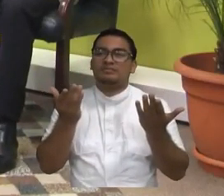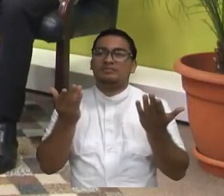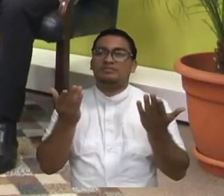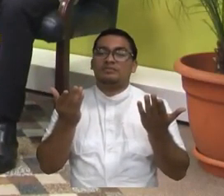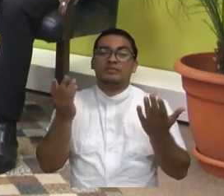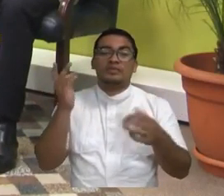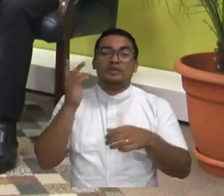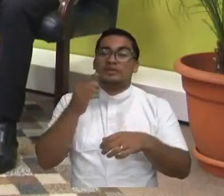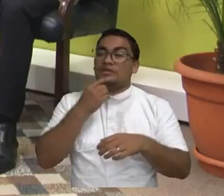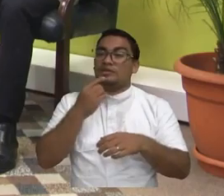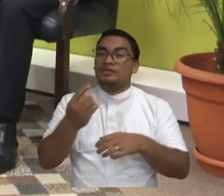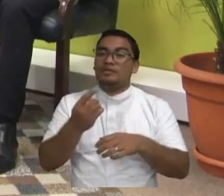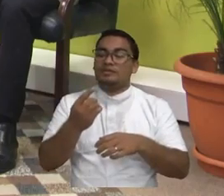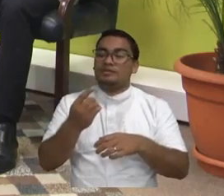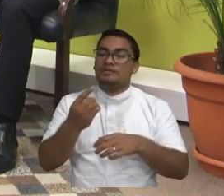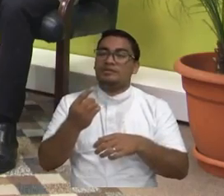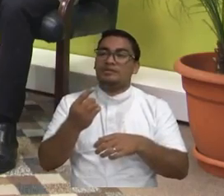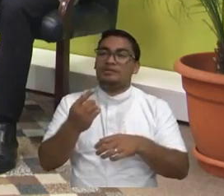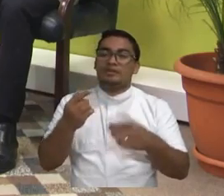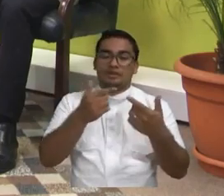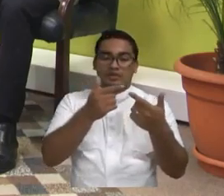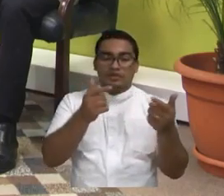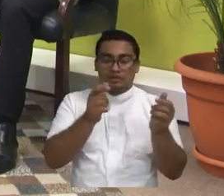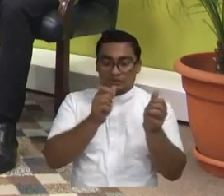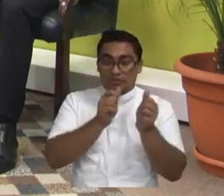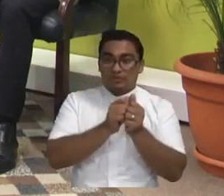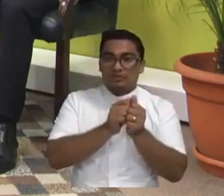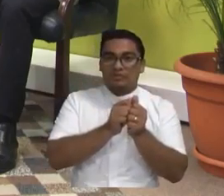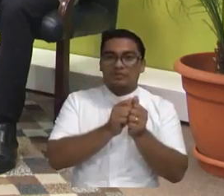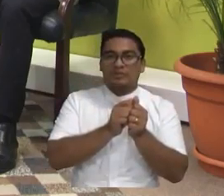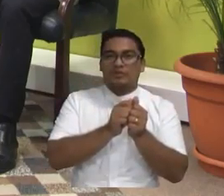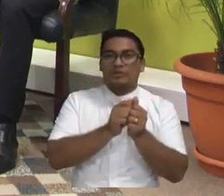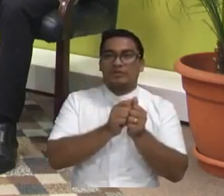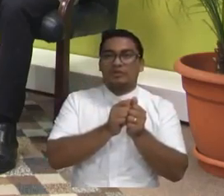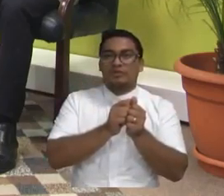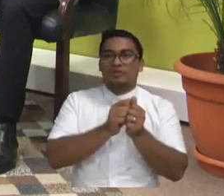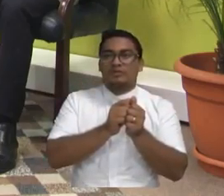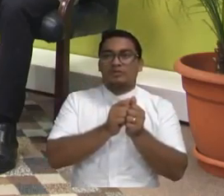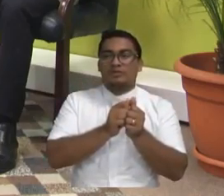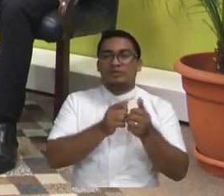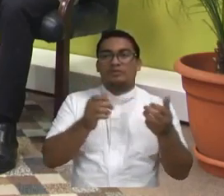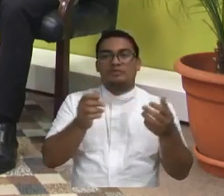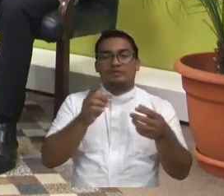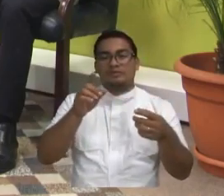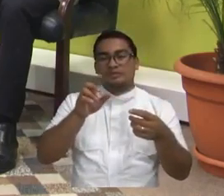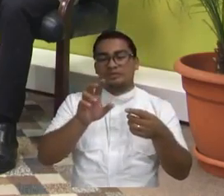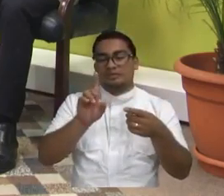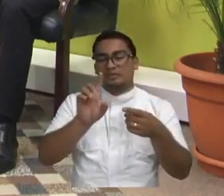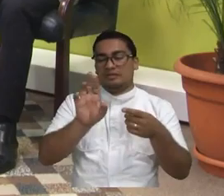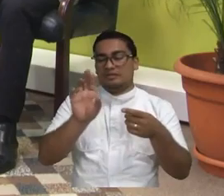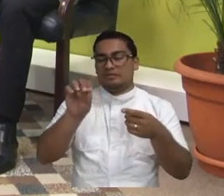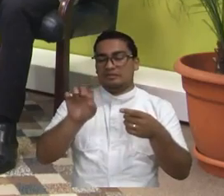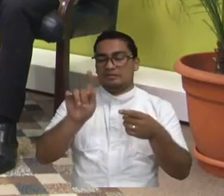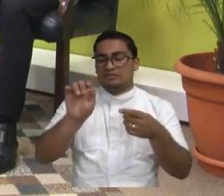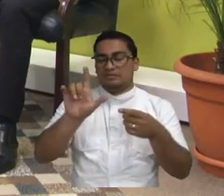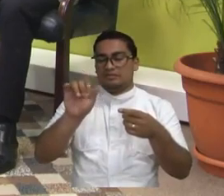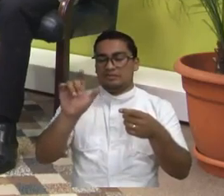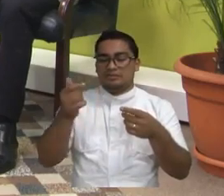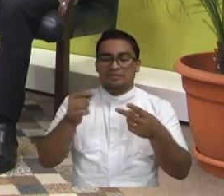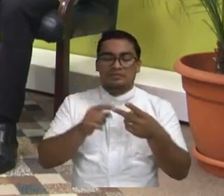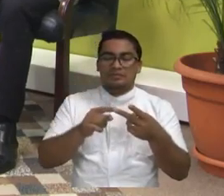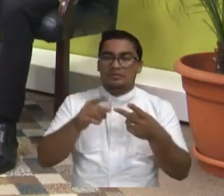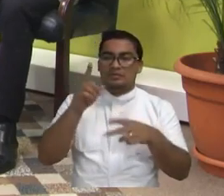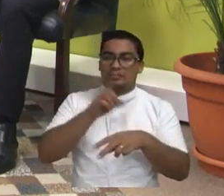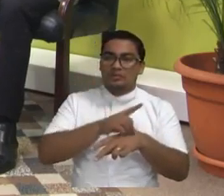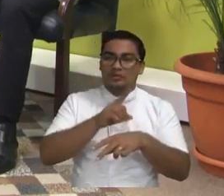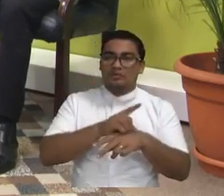usted hace. Usted me decía que un equipo de dermatólogos, un representante del Ministerio de Salud, la red comunitaria.